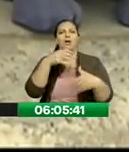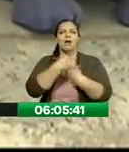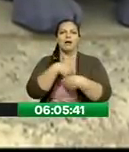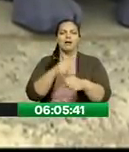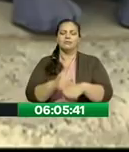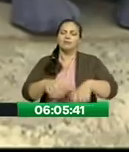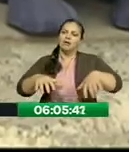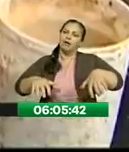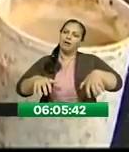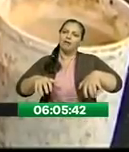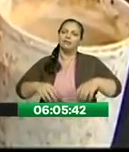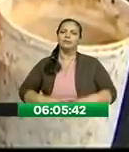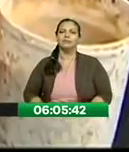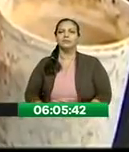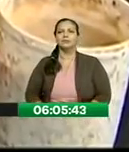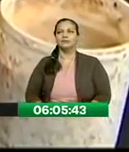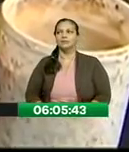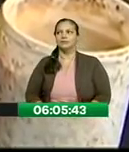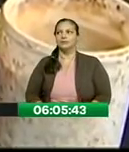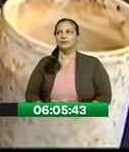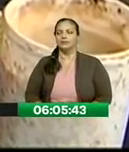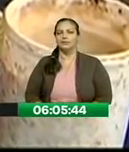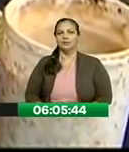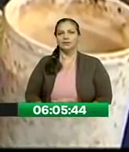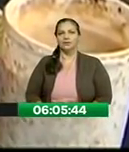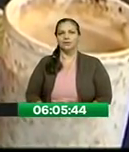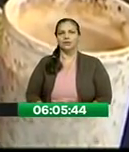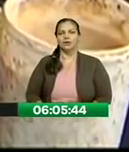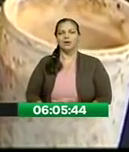del tiempo. Chavito, Kiko,